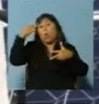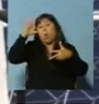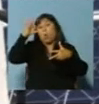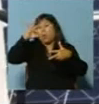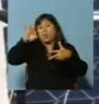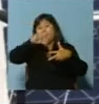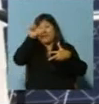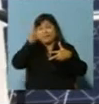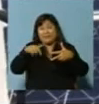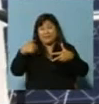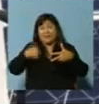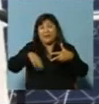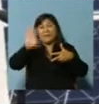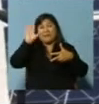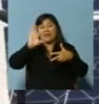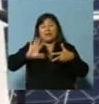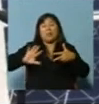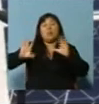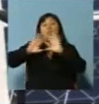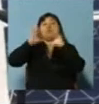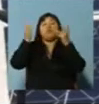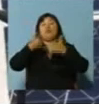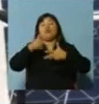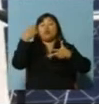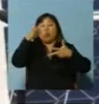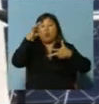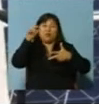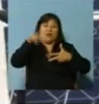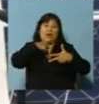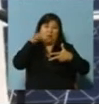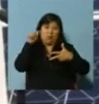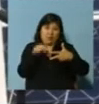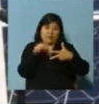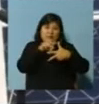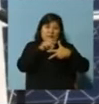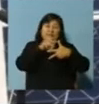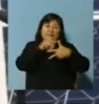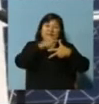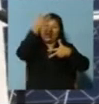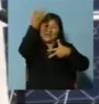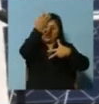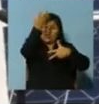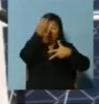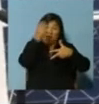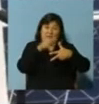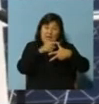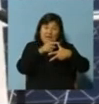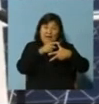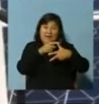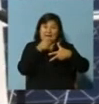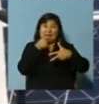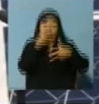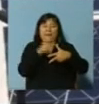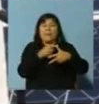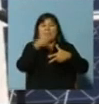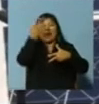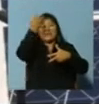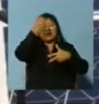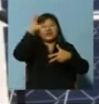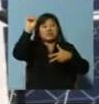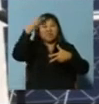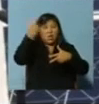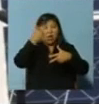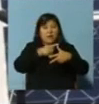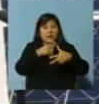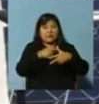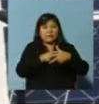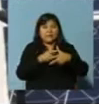única, diría, prácticamente en el mundo. La energía solar, que es uno de los puntos,